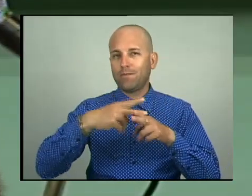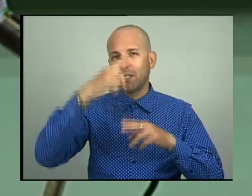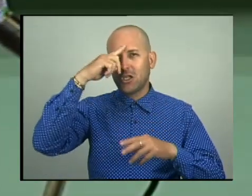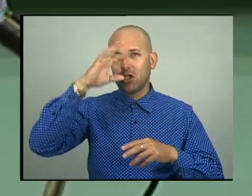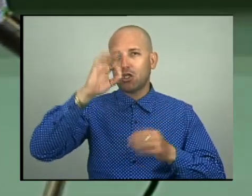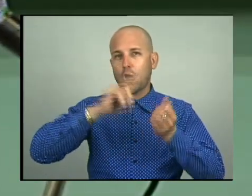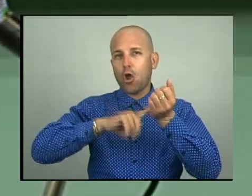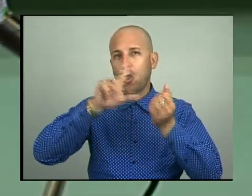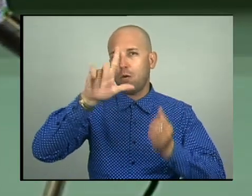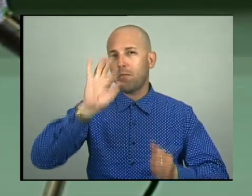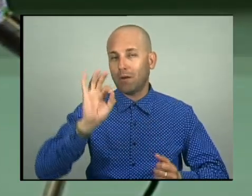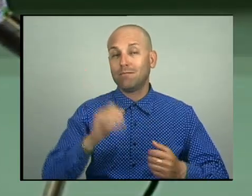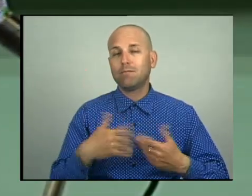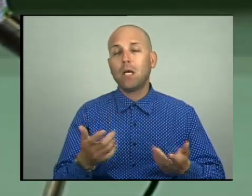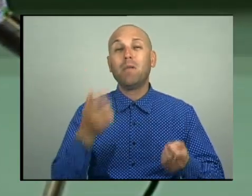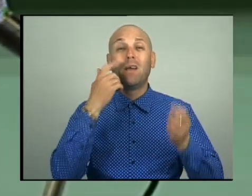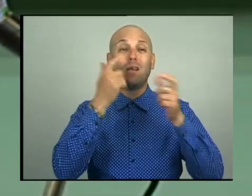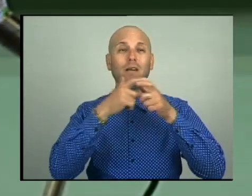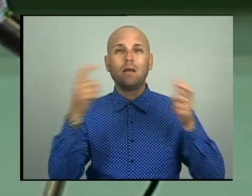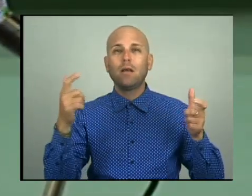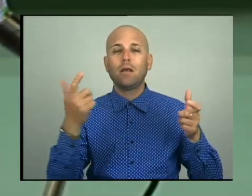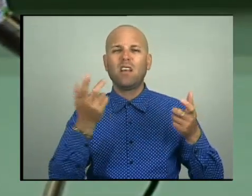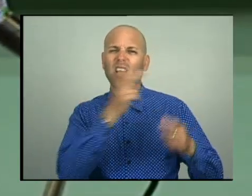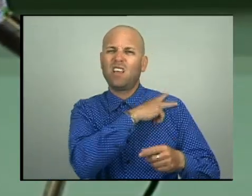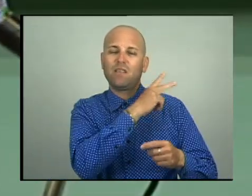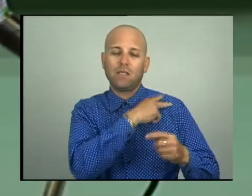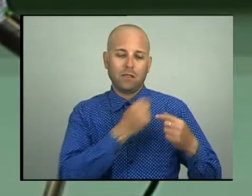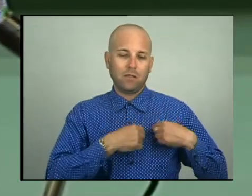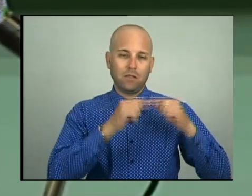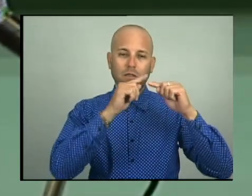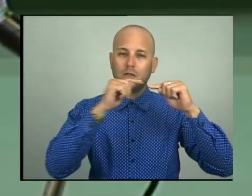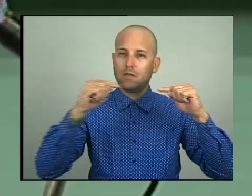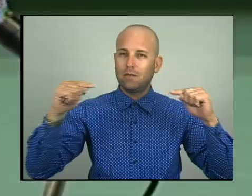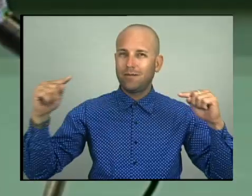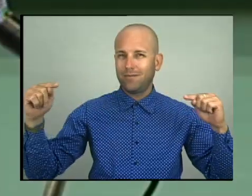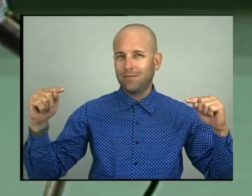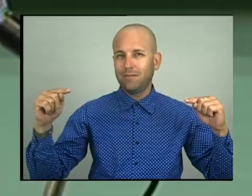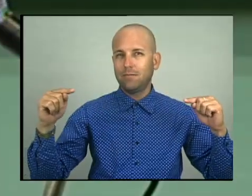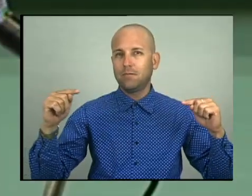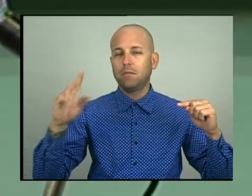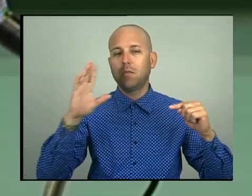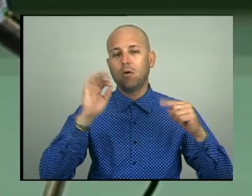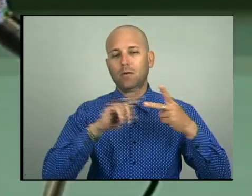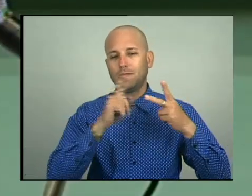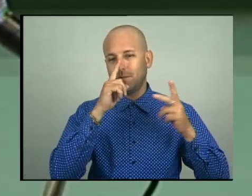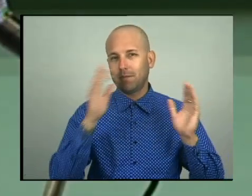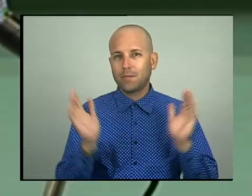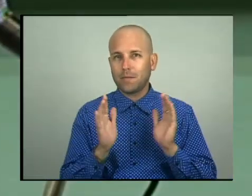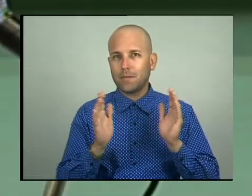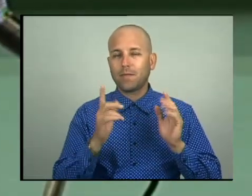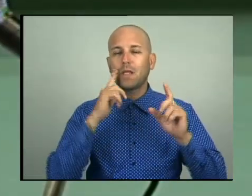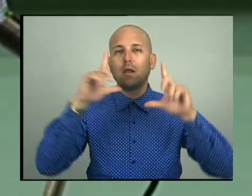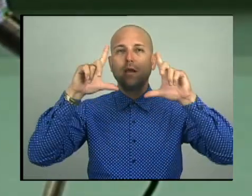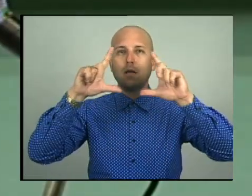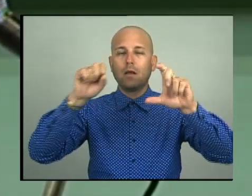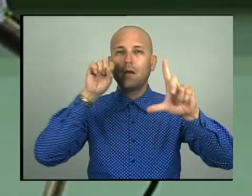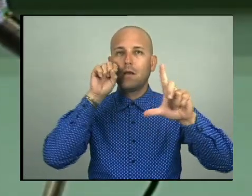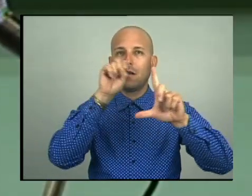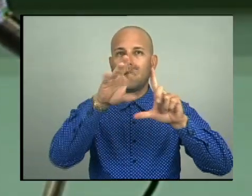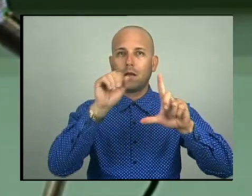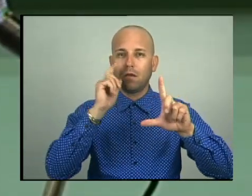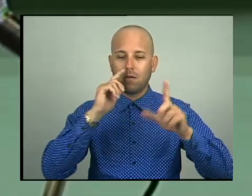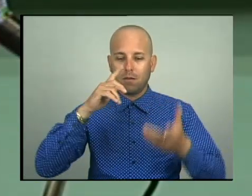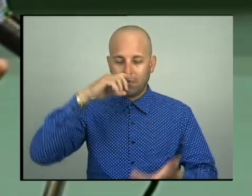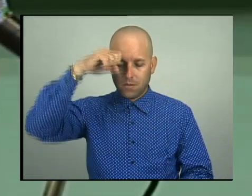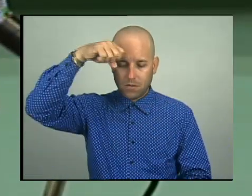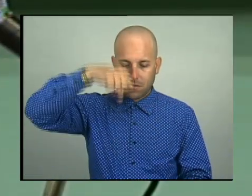estándar, o sea, la prueba de lesión es la ecocardiografía, pero bueno, en realidad se le hace un telecardiograma, o sea, una radiografía de tórax a una distancia